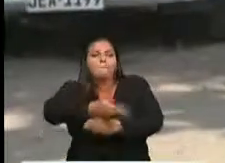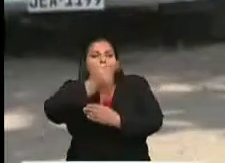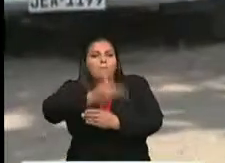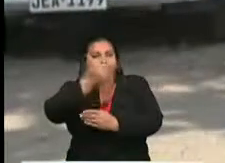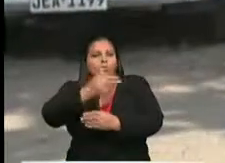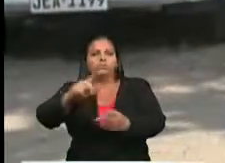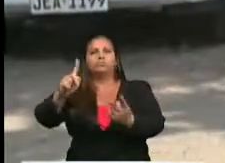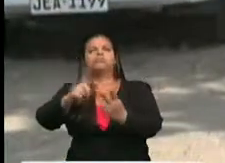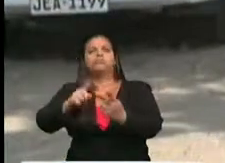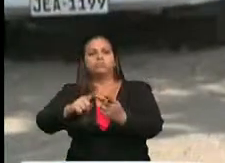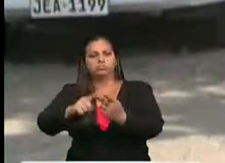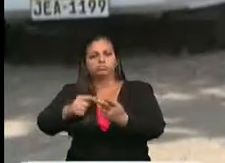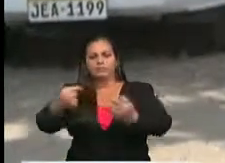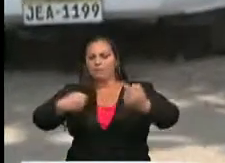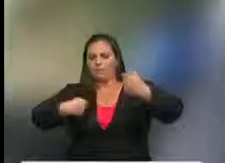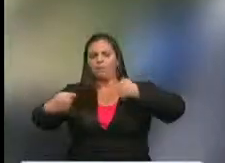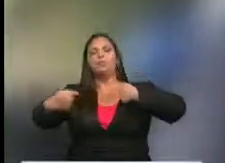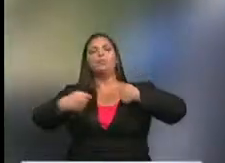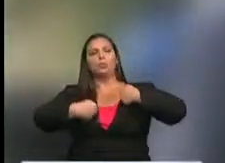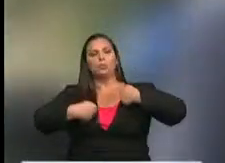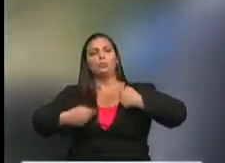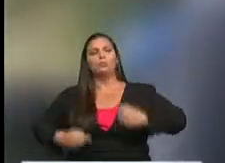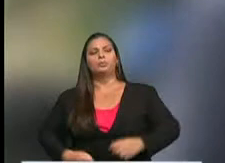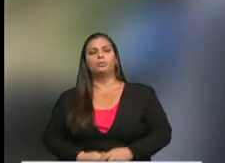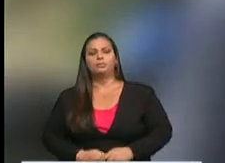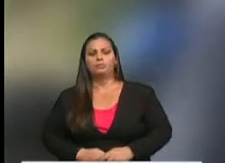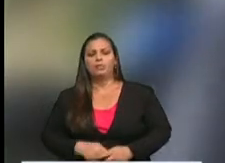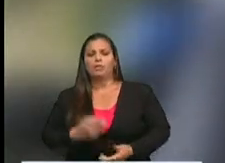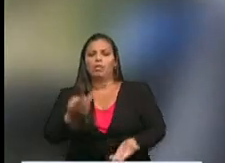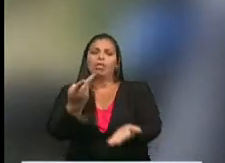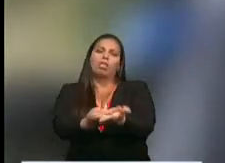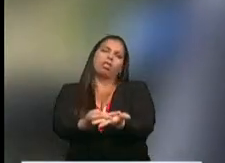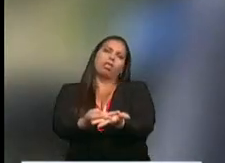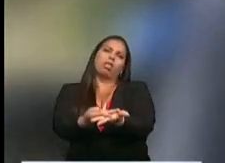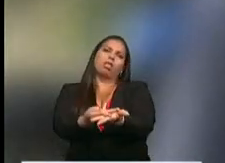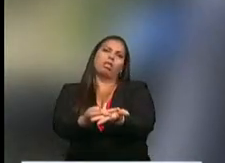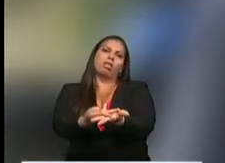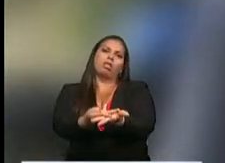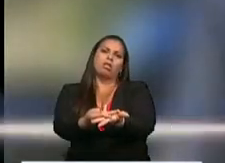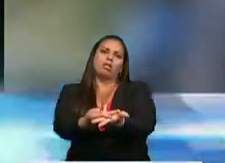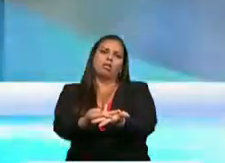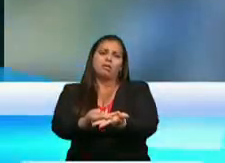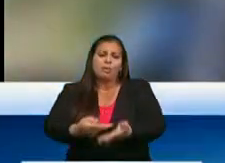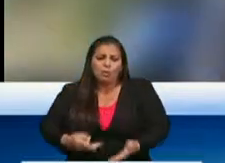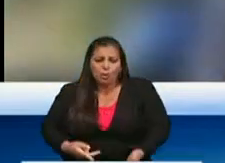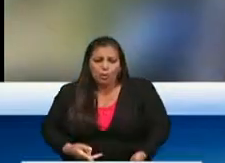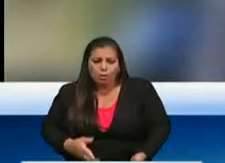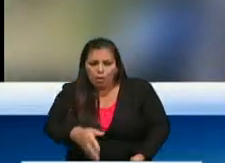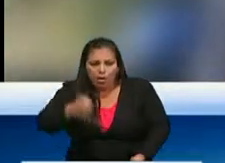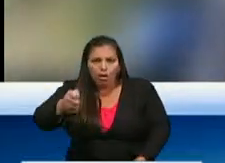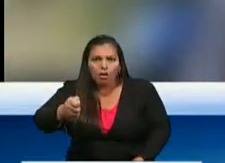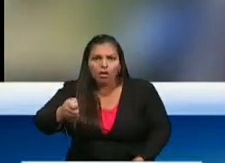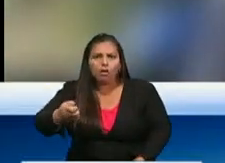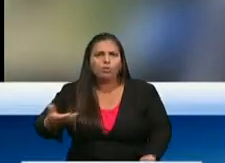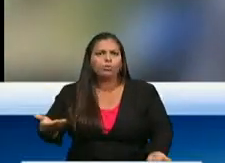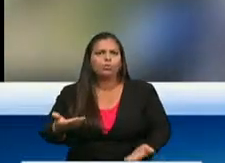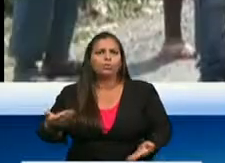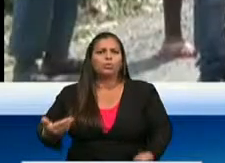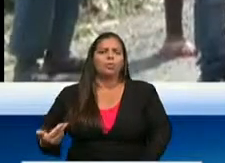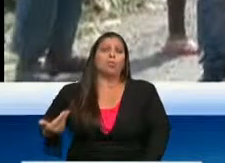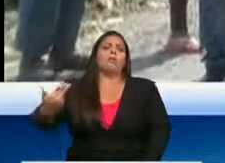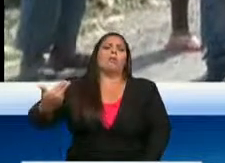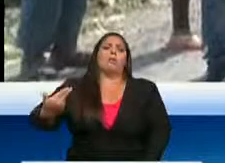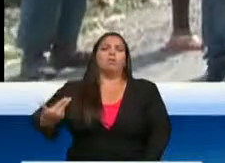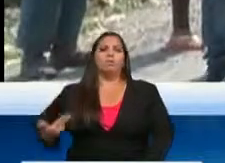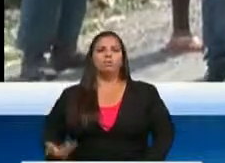fue vivo. Y el otro, cuando veo ahí, temblando el suelo, pía. Le hace la camisa así, el tiro aquí en todo la, sobre el ombligo.